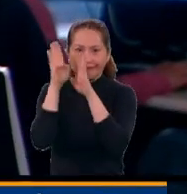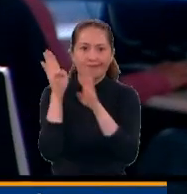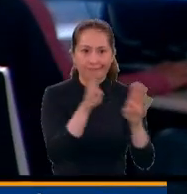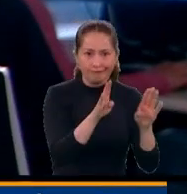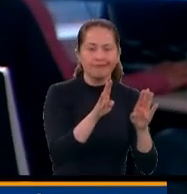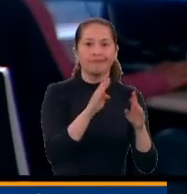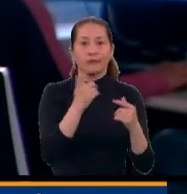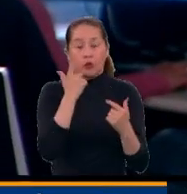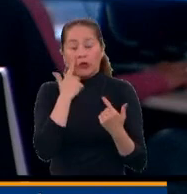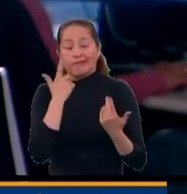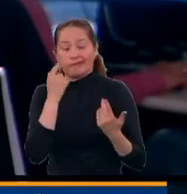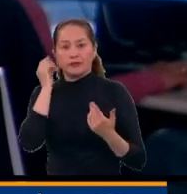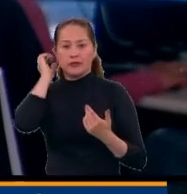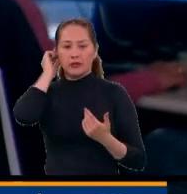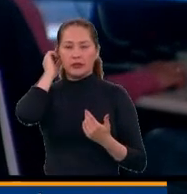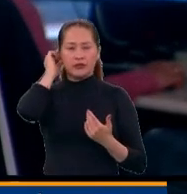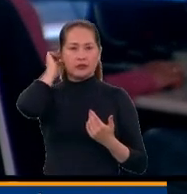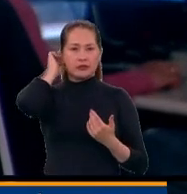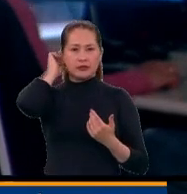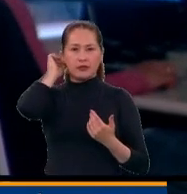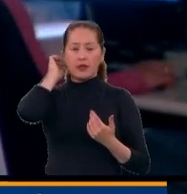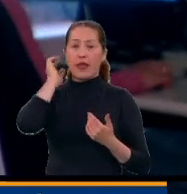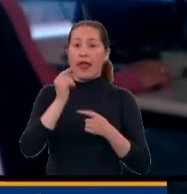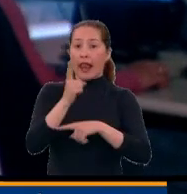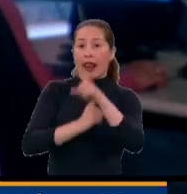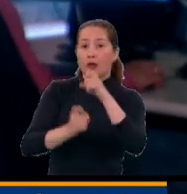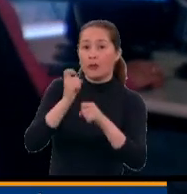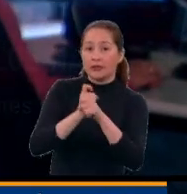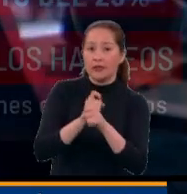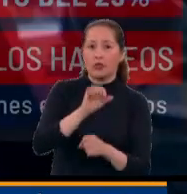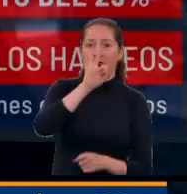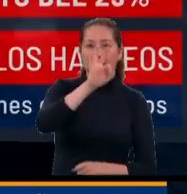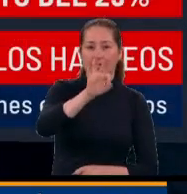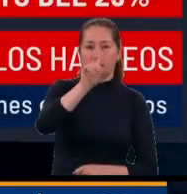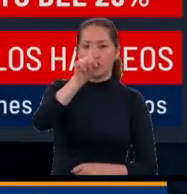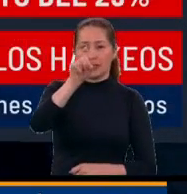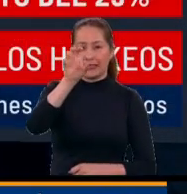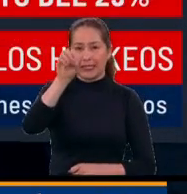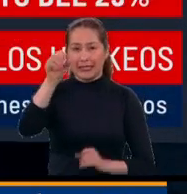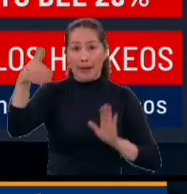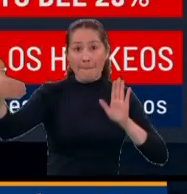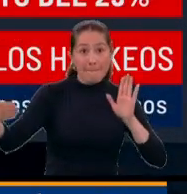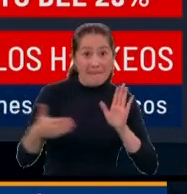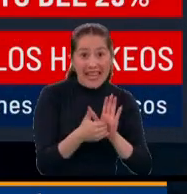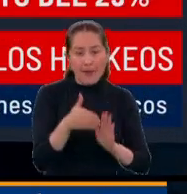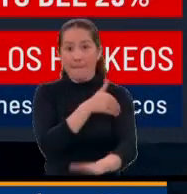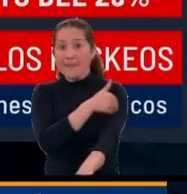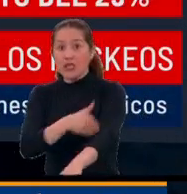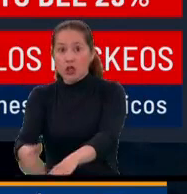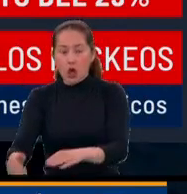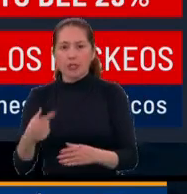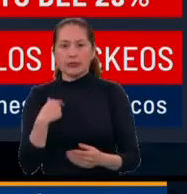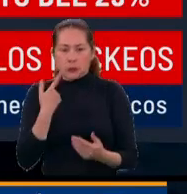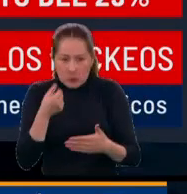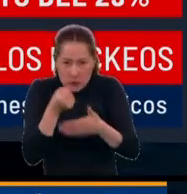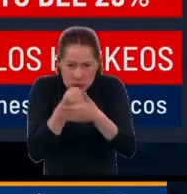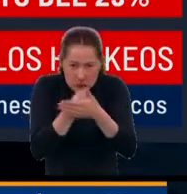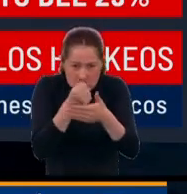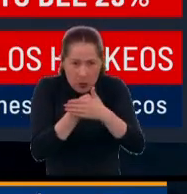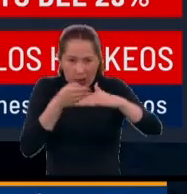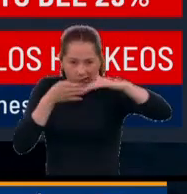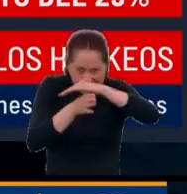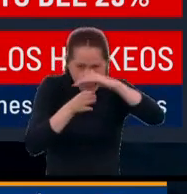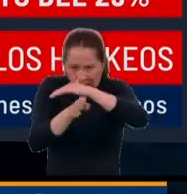hagan una idea, el año pasado hubo 360 mil millones de intentos de ataques de hackeo en Latinoamérica. Efectivamente,